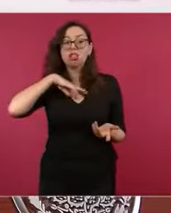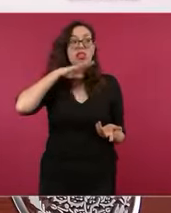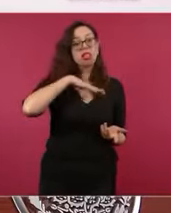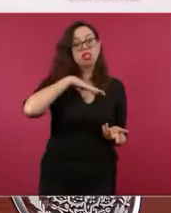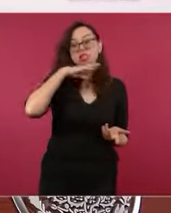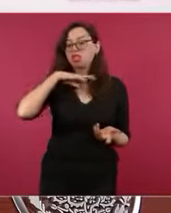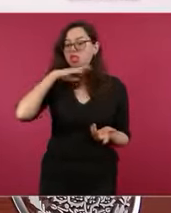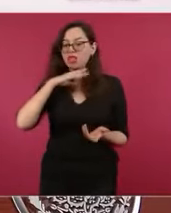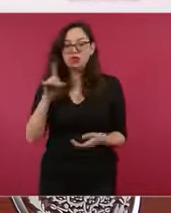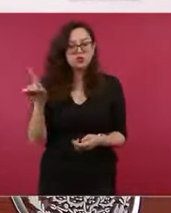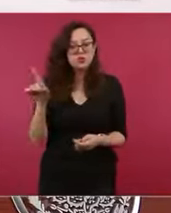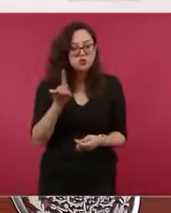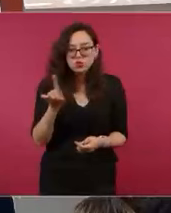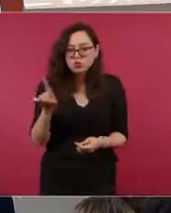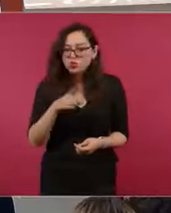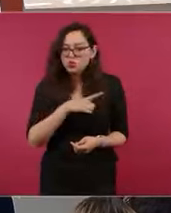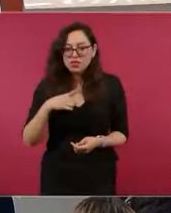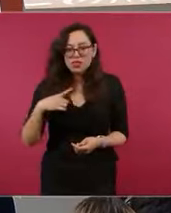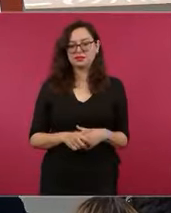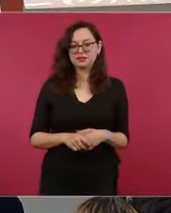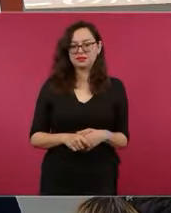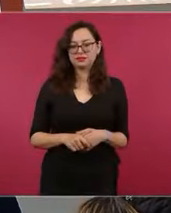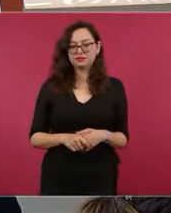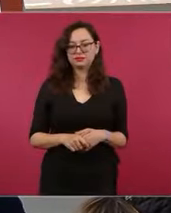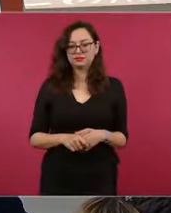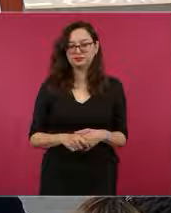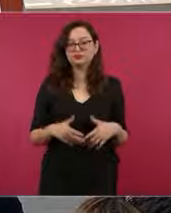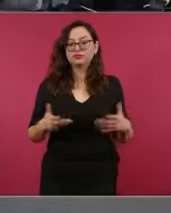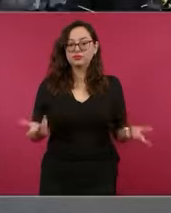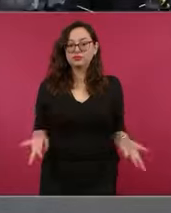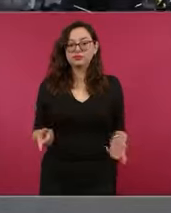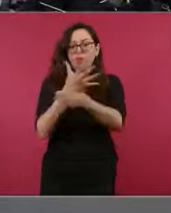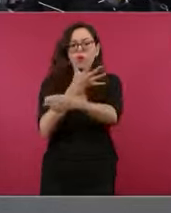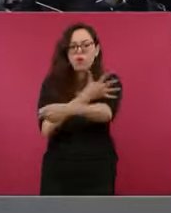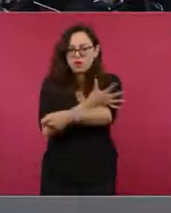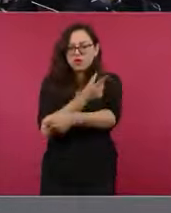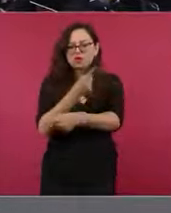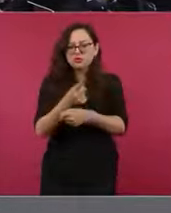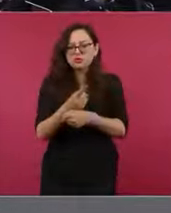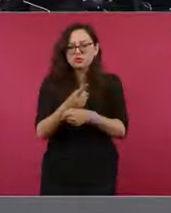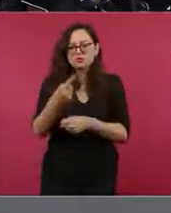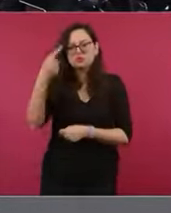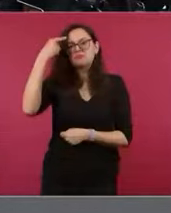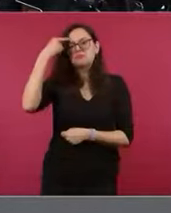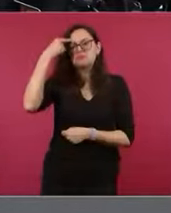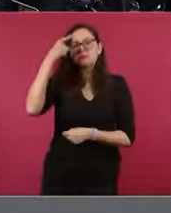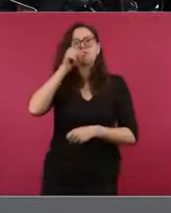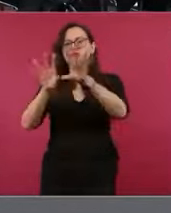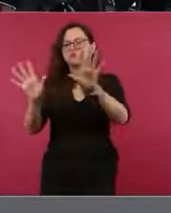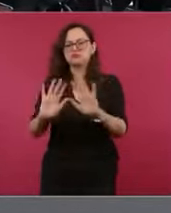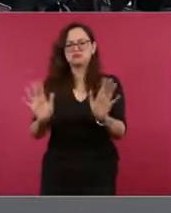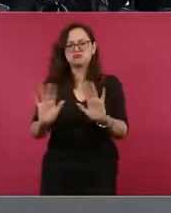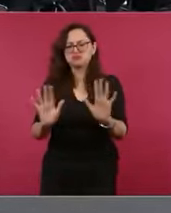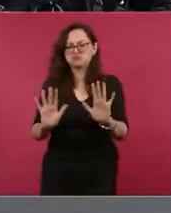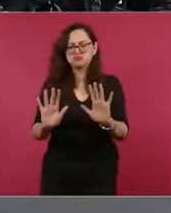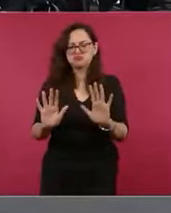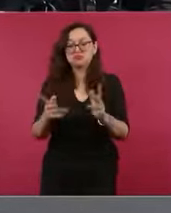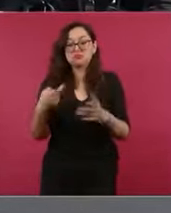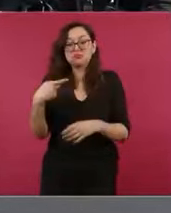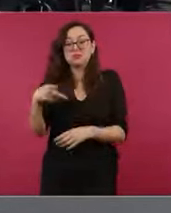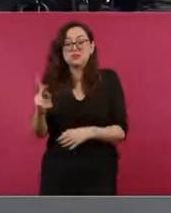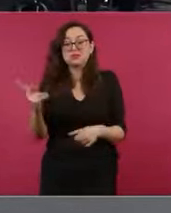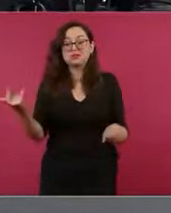en la lógica de vivir para mentir. Del que ya tomó ese camino, ya ese se